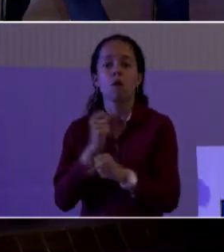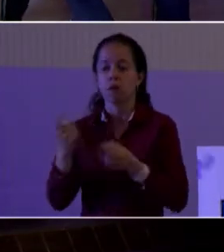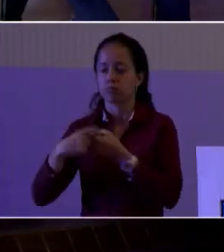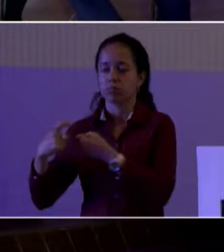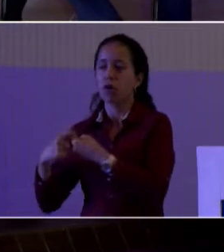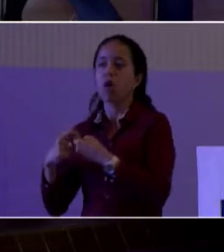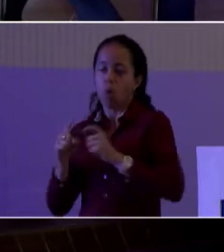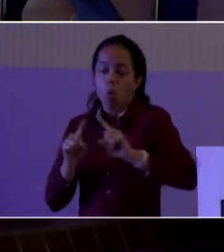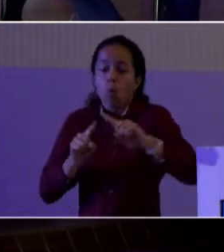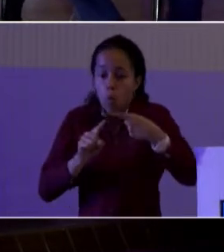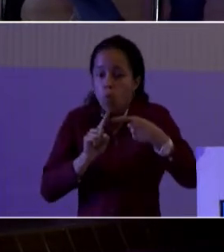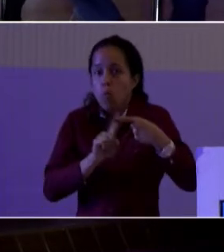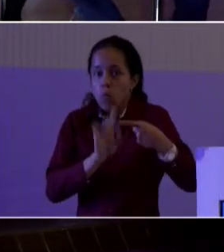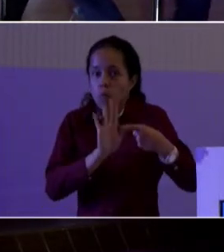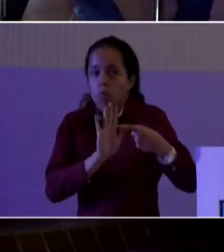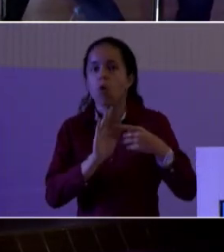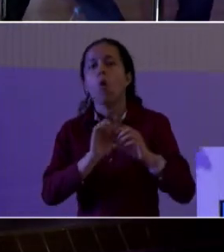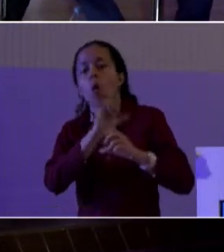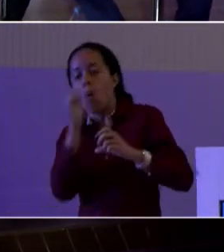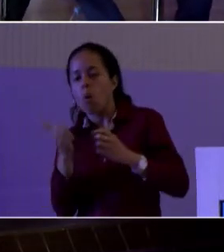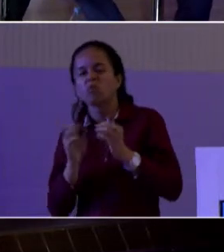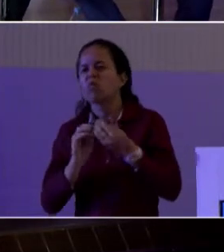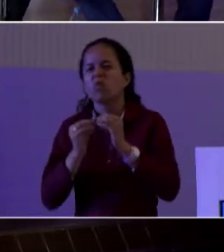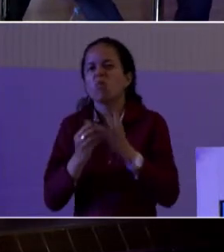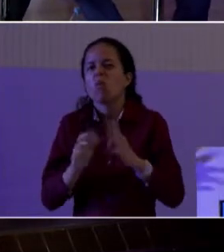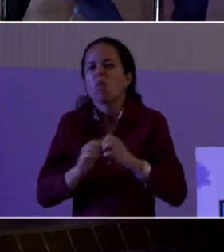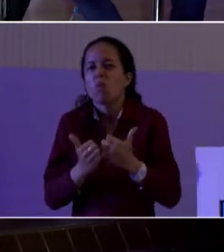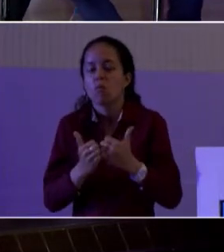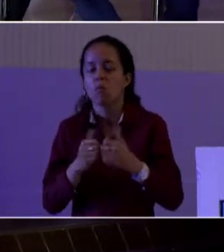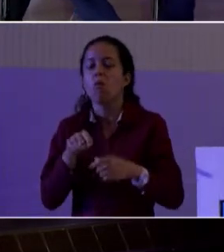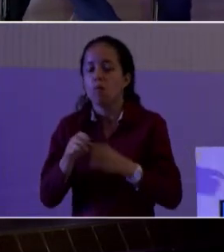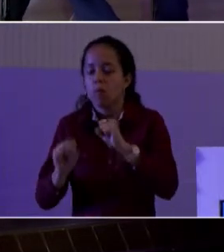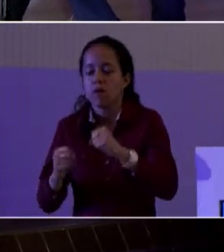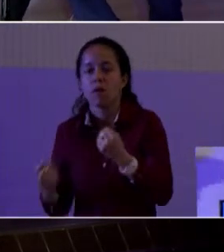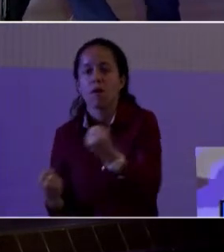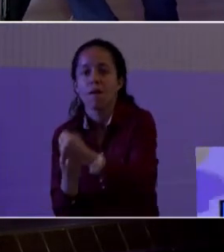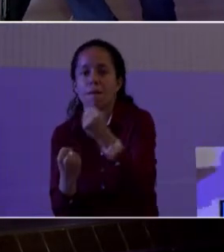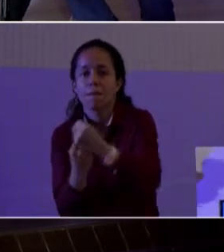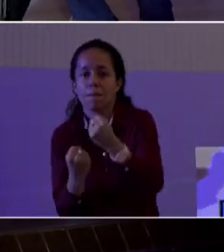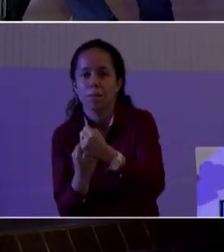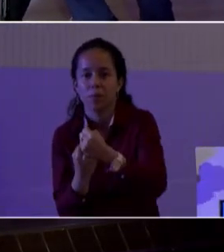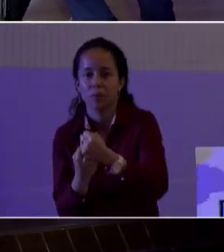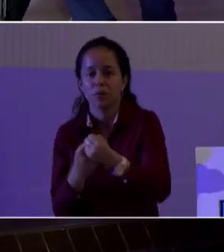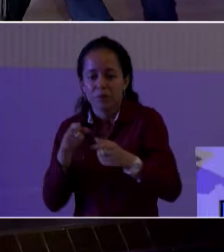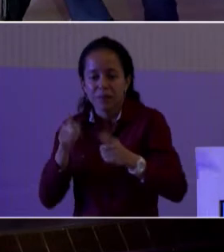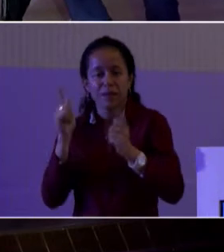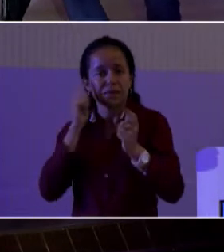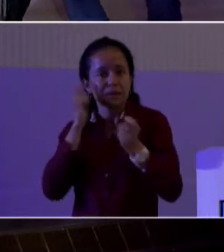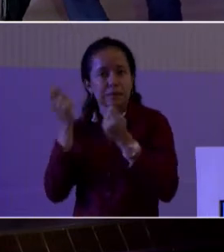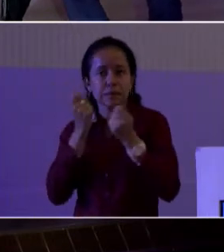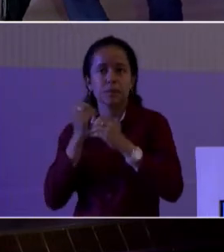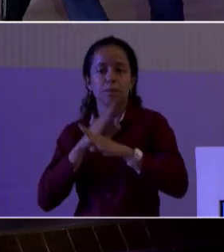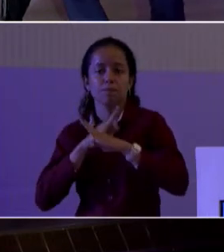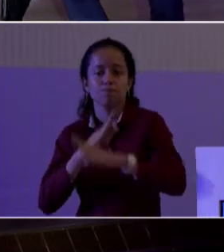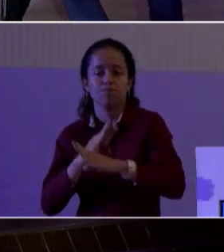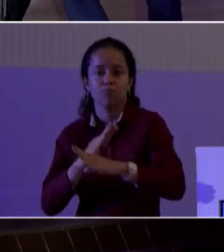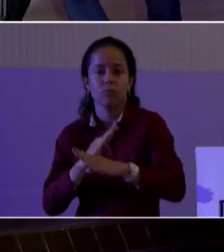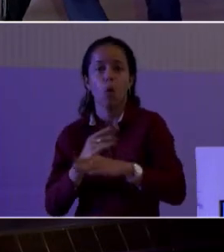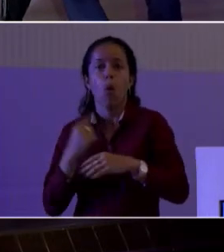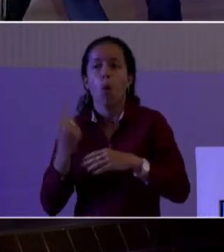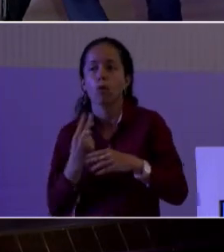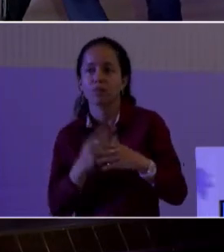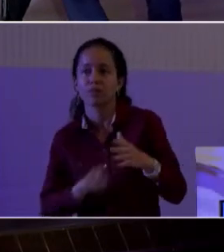es una de las maneras. Otra de las maneras es el apoyo al desarrollo de estas iniciativas de prevención de